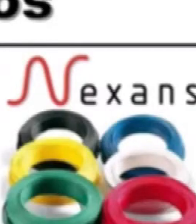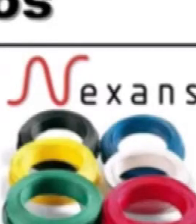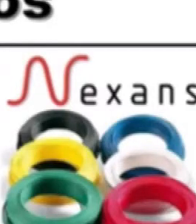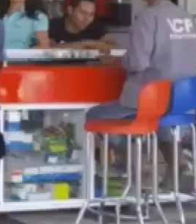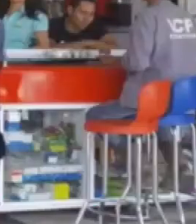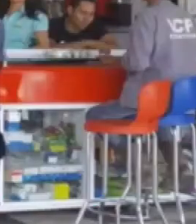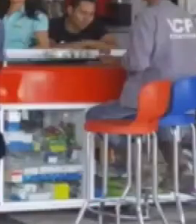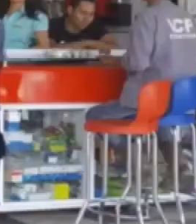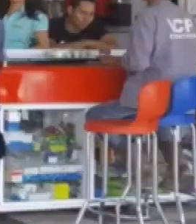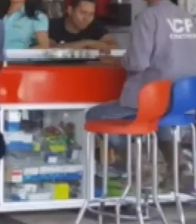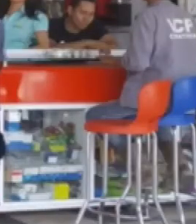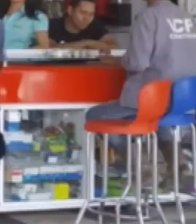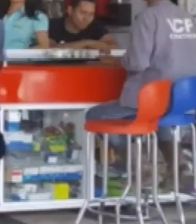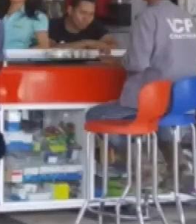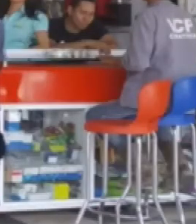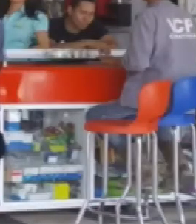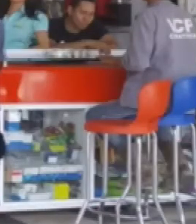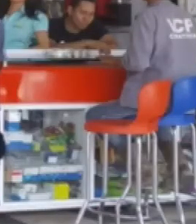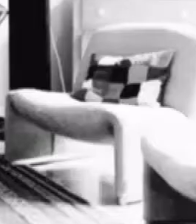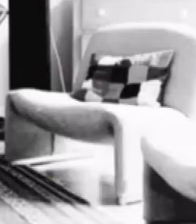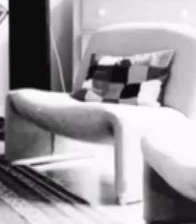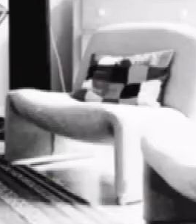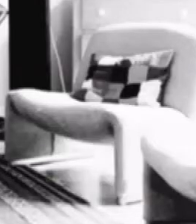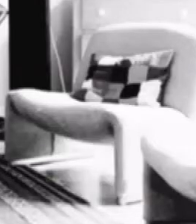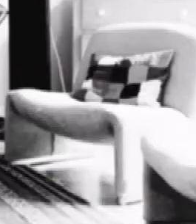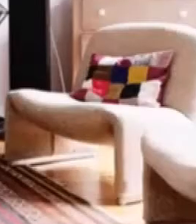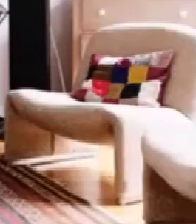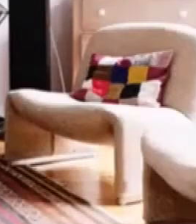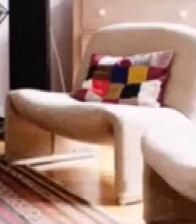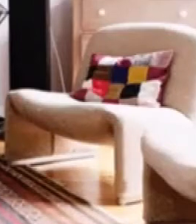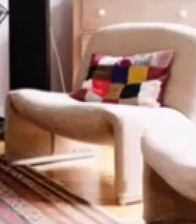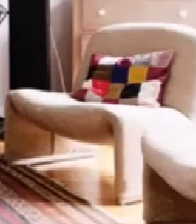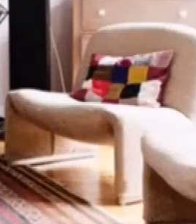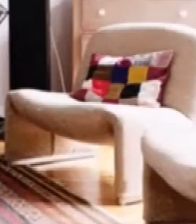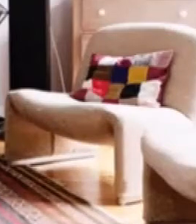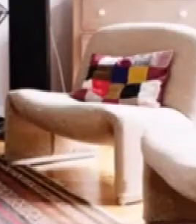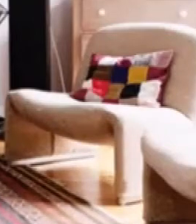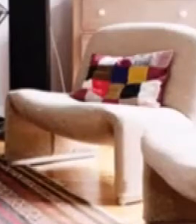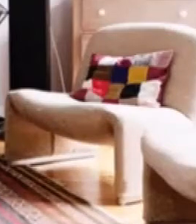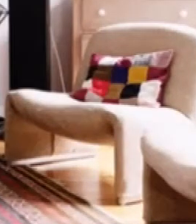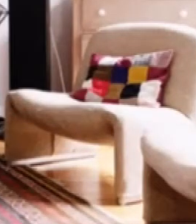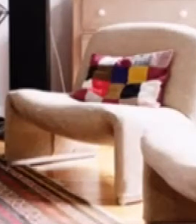calidad. En materiales eléctricos. Electrofer, ilumina tu vida.